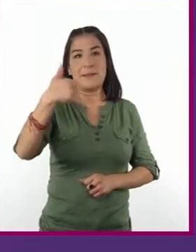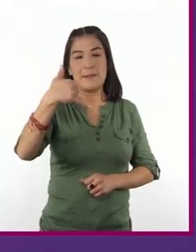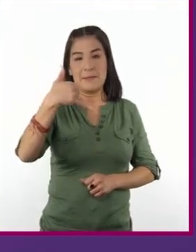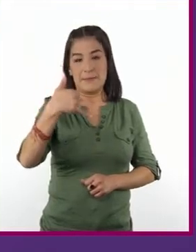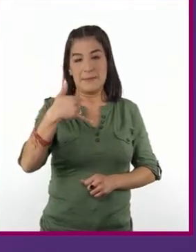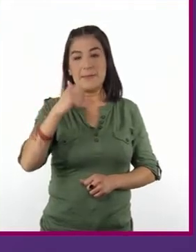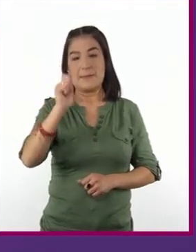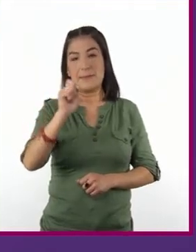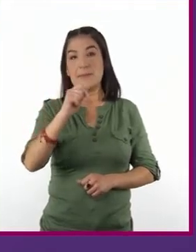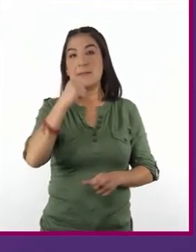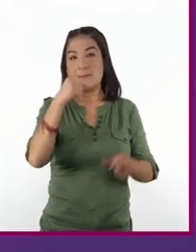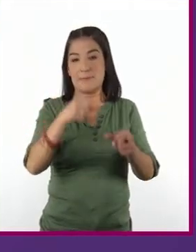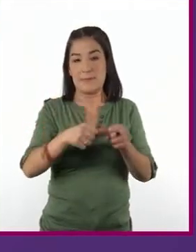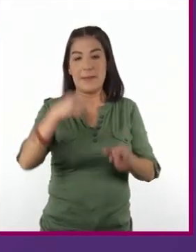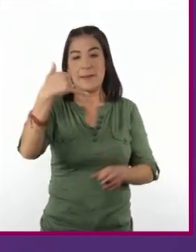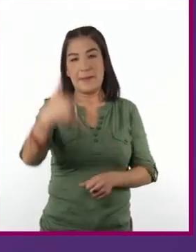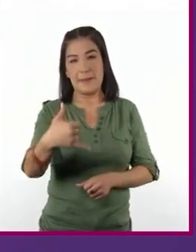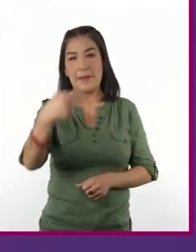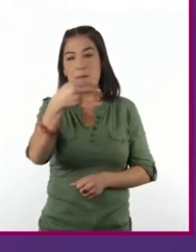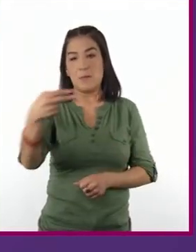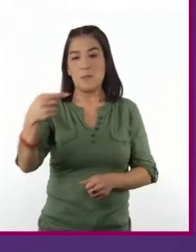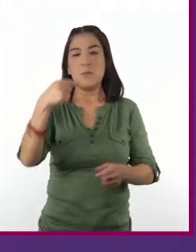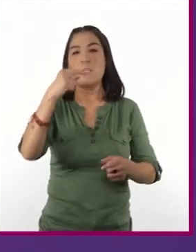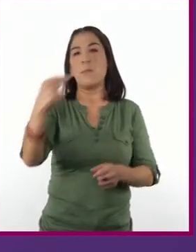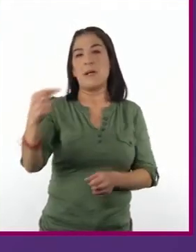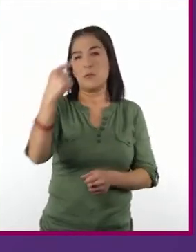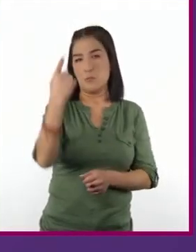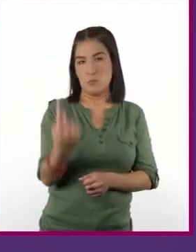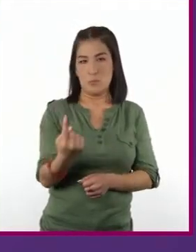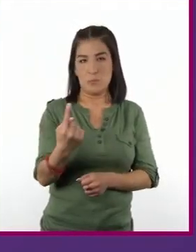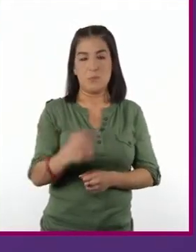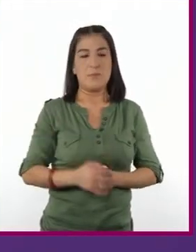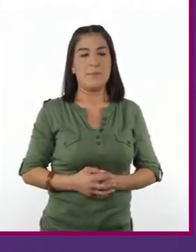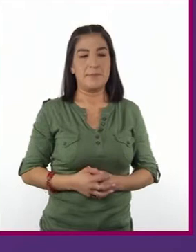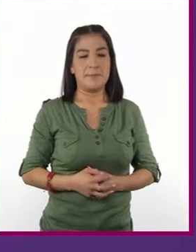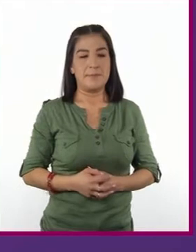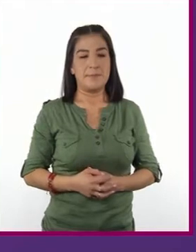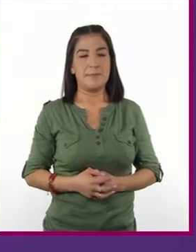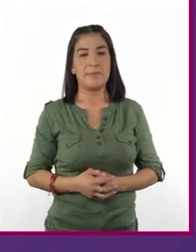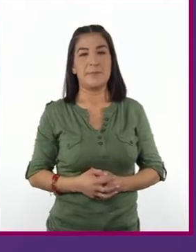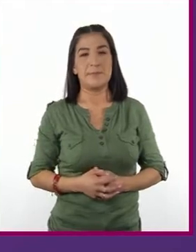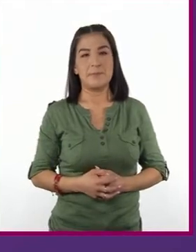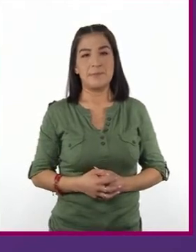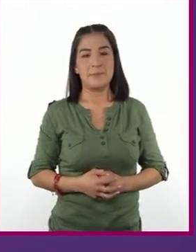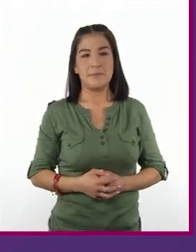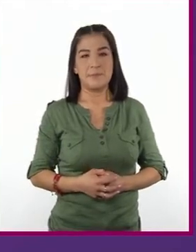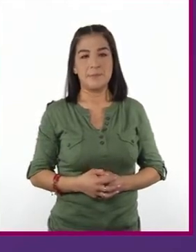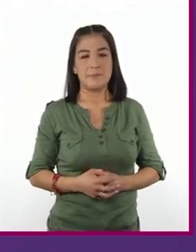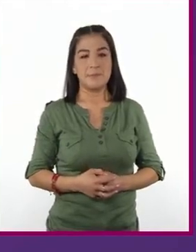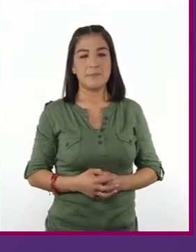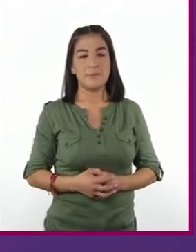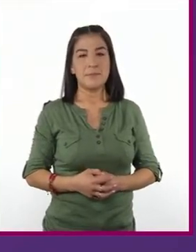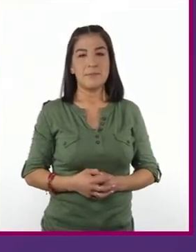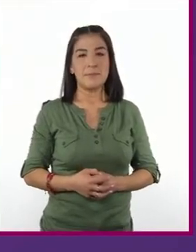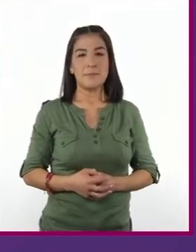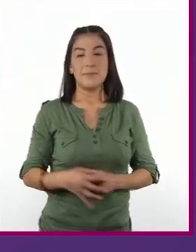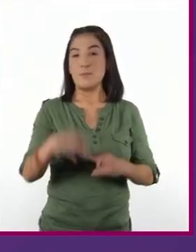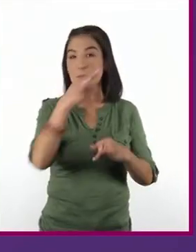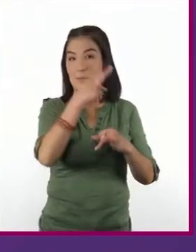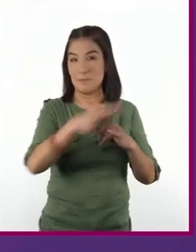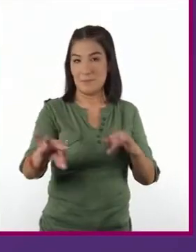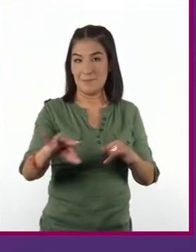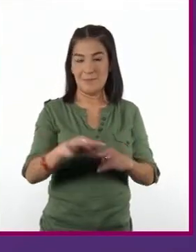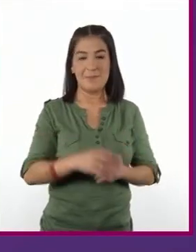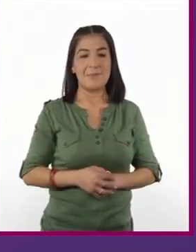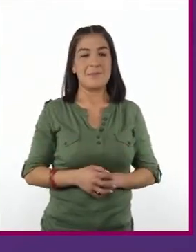lo que cuando x vale menos 1, y vale menos 1. Lo ponemos en la tabla. Finalmente,